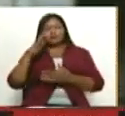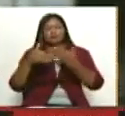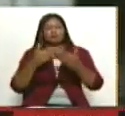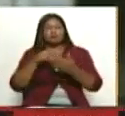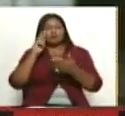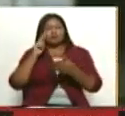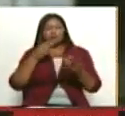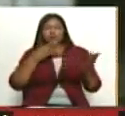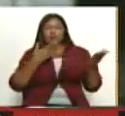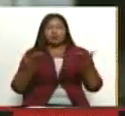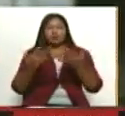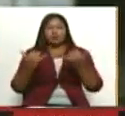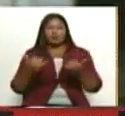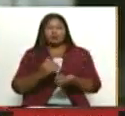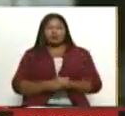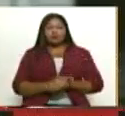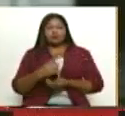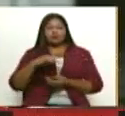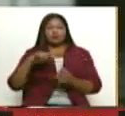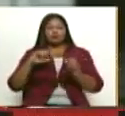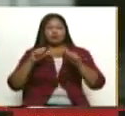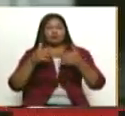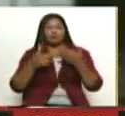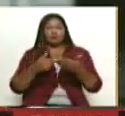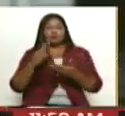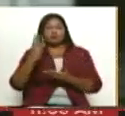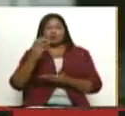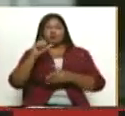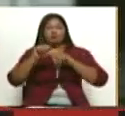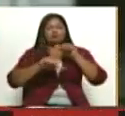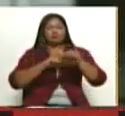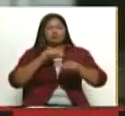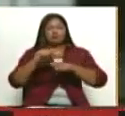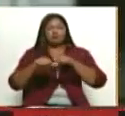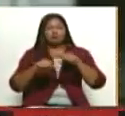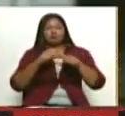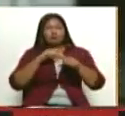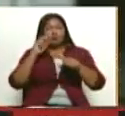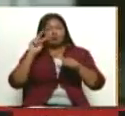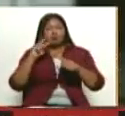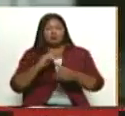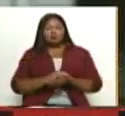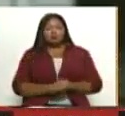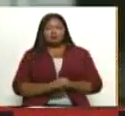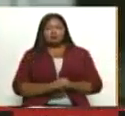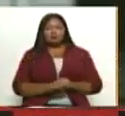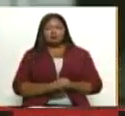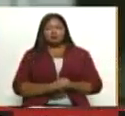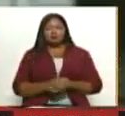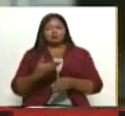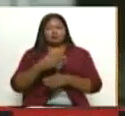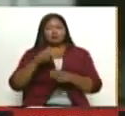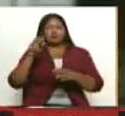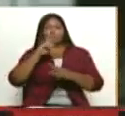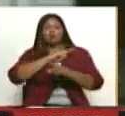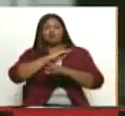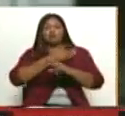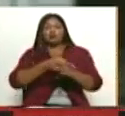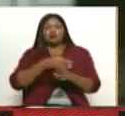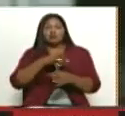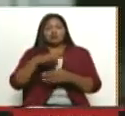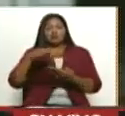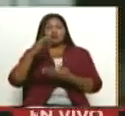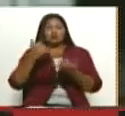dar la bienvenida y el inicio a este cuarto ciclo, augurar que la fuerza espiritual de nuestros